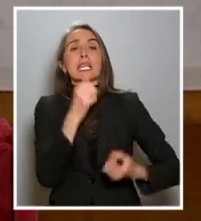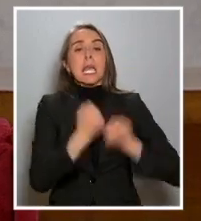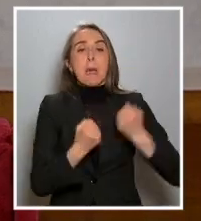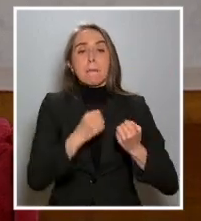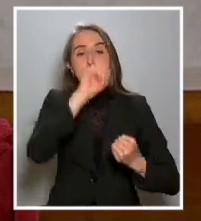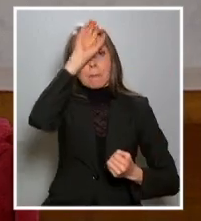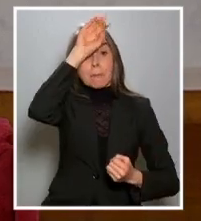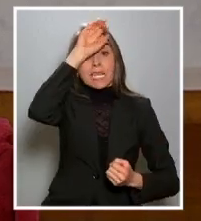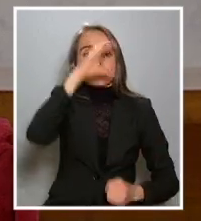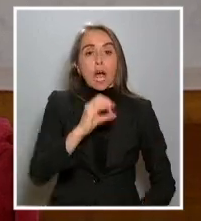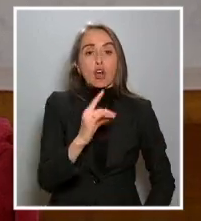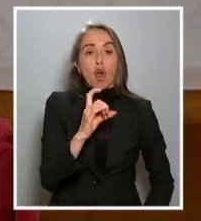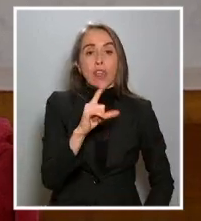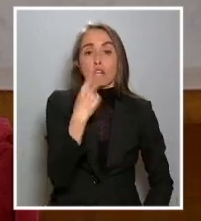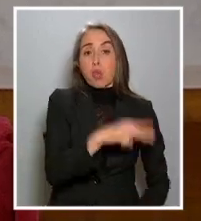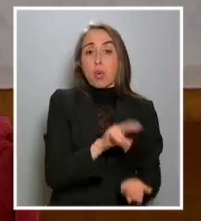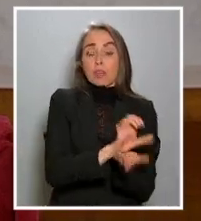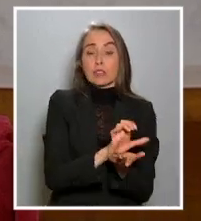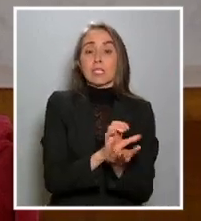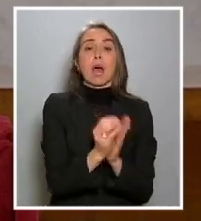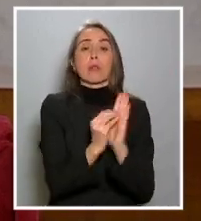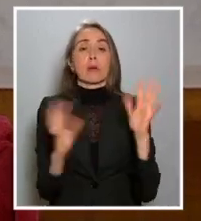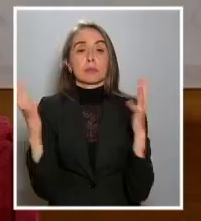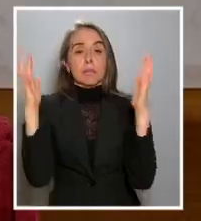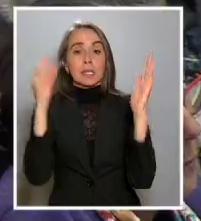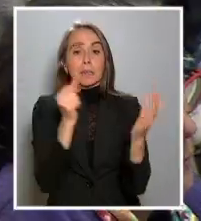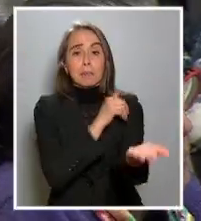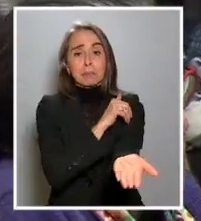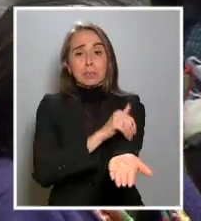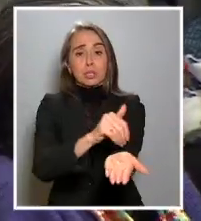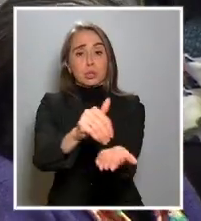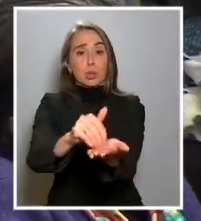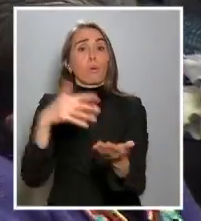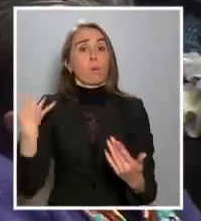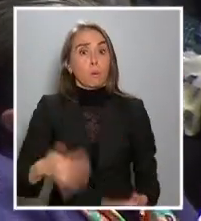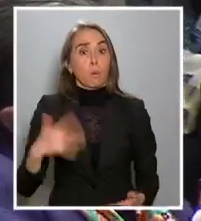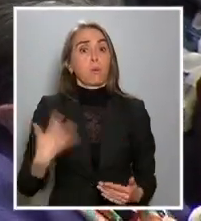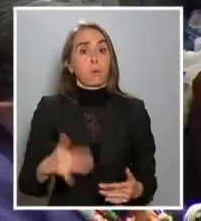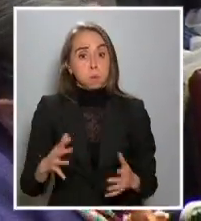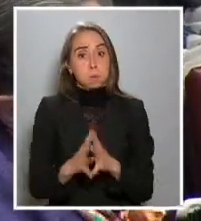hablando de cifras que son realmente importantes.